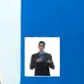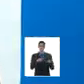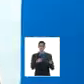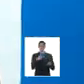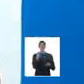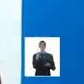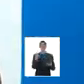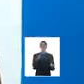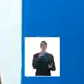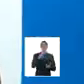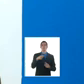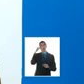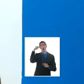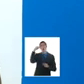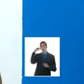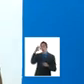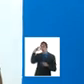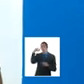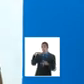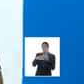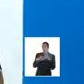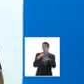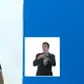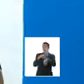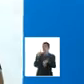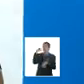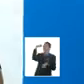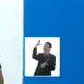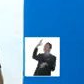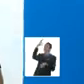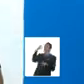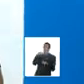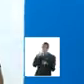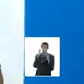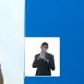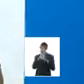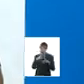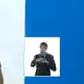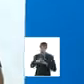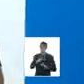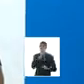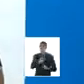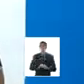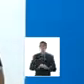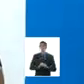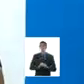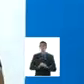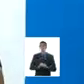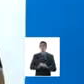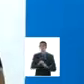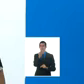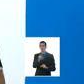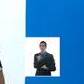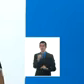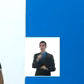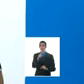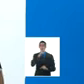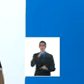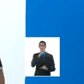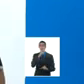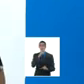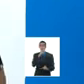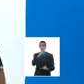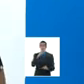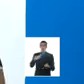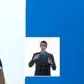las tarjetas control, la hidroclorotiazida fue un surtido, un diurético muy demandado, uno de los diuréticos de mayor consumo por la